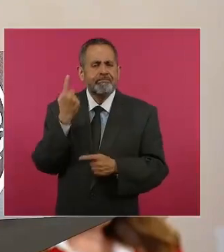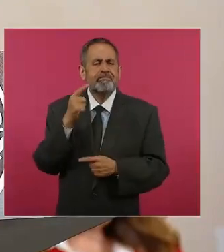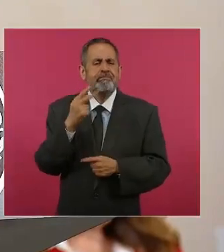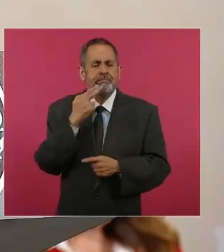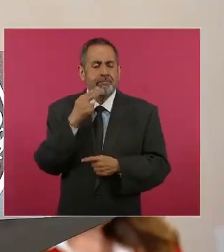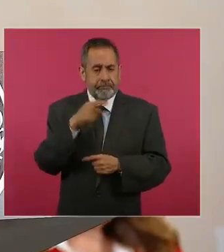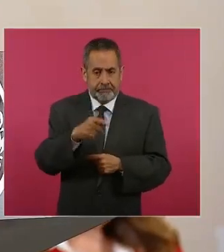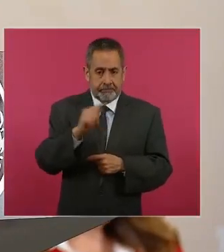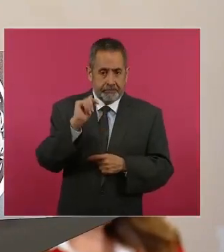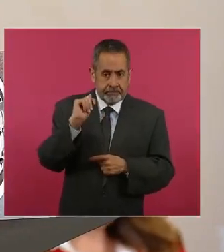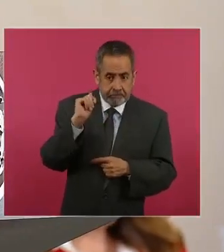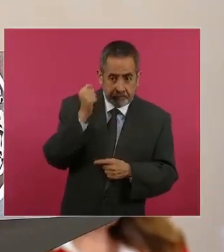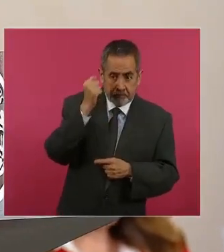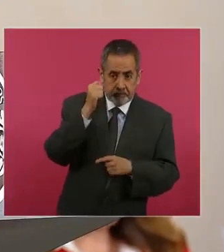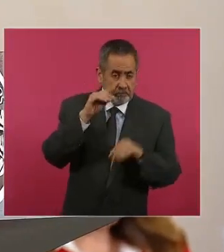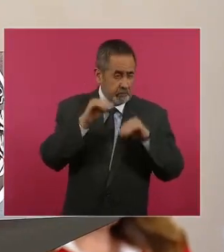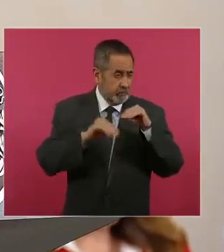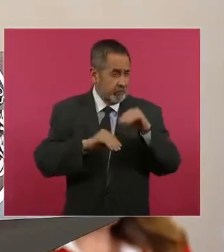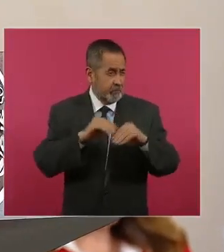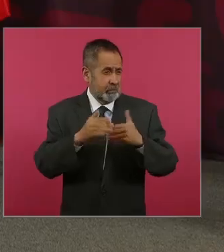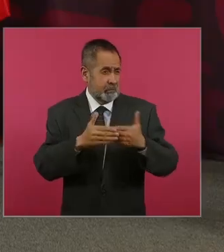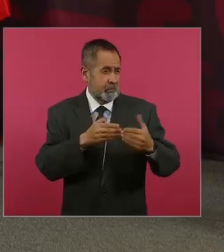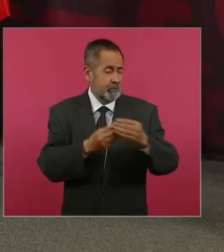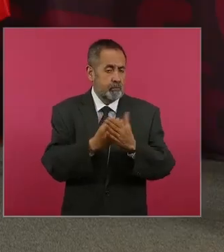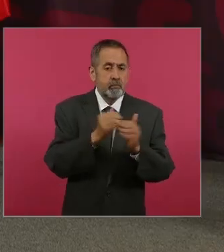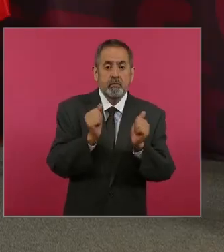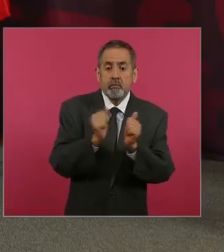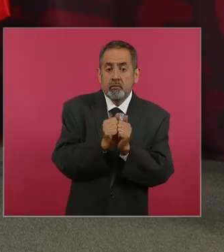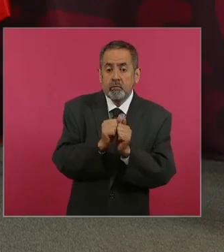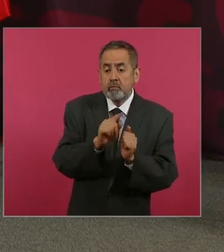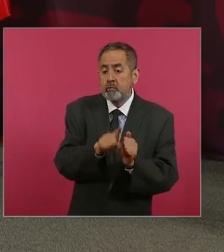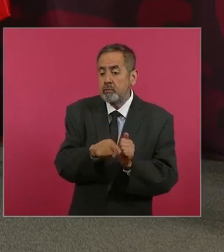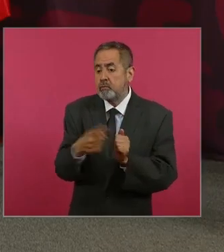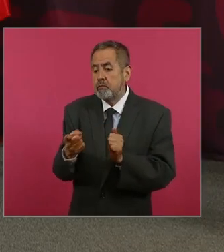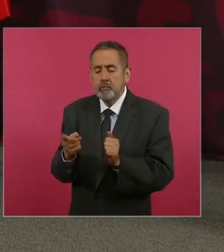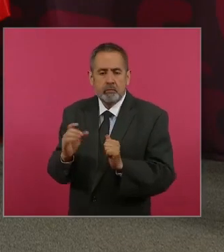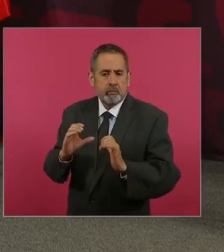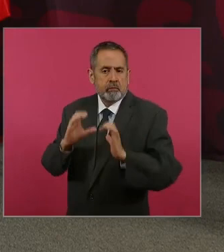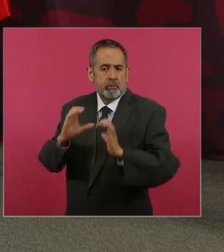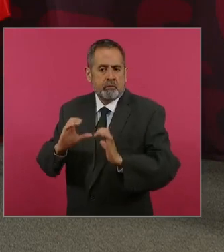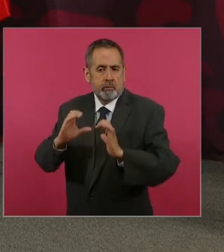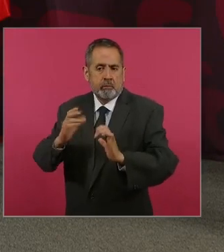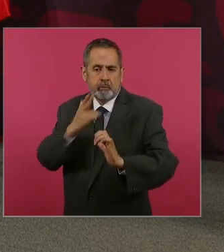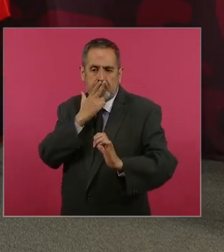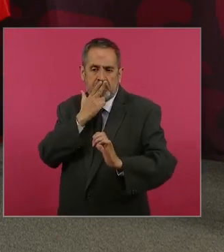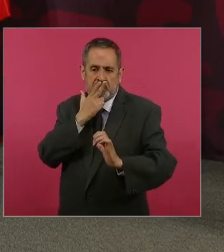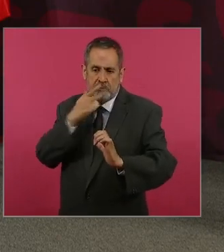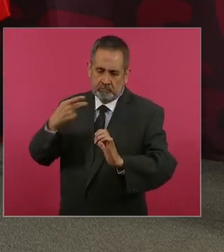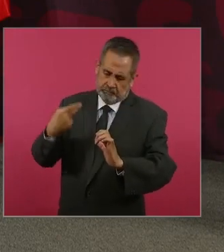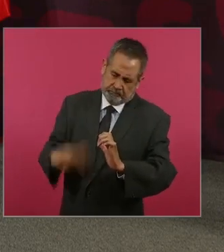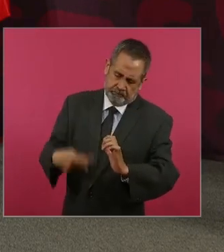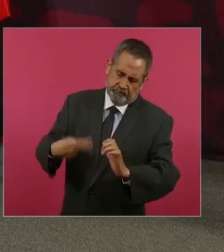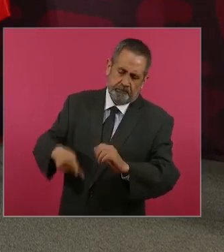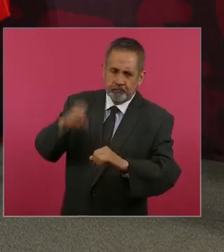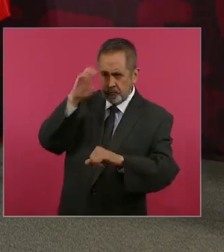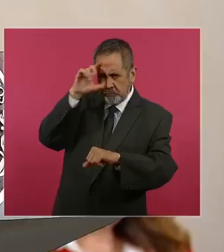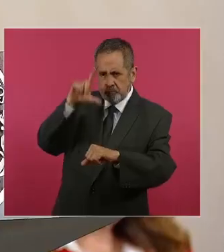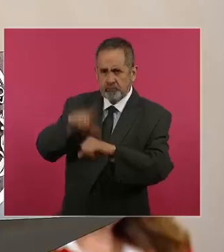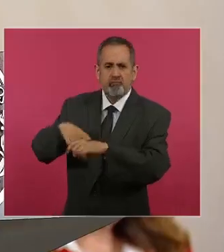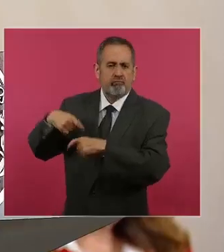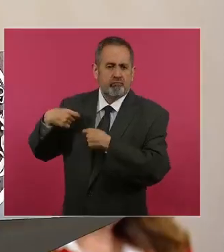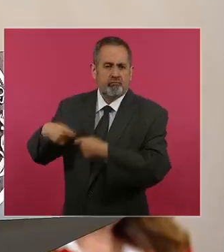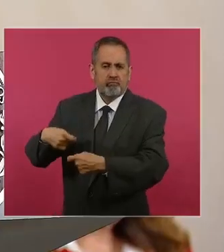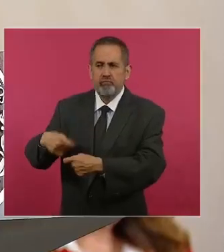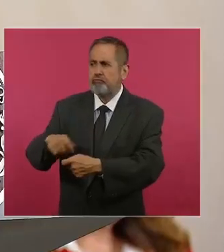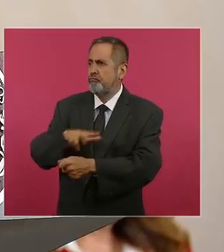ingeniería con el cuidado de los elementos que constituyen nuestro patrimonio cultural y natural, y